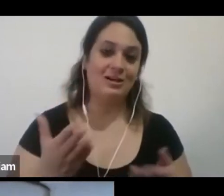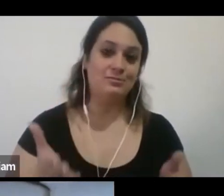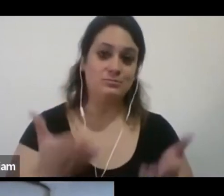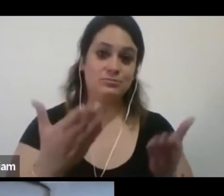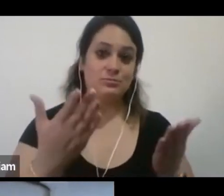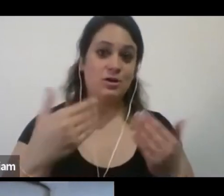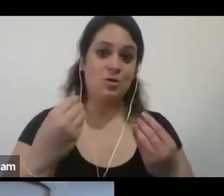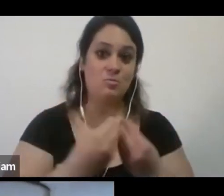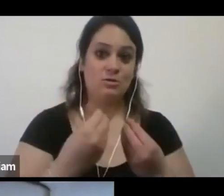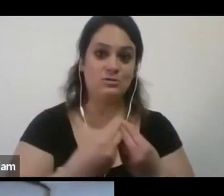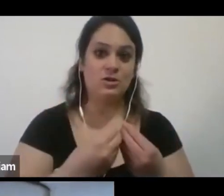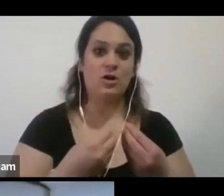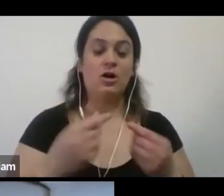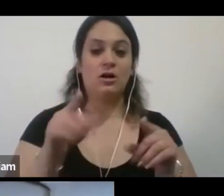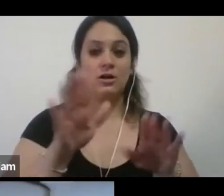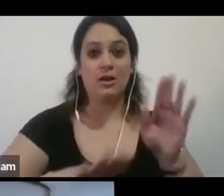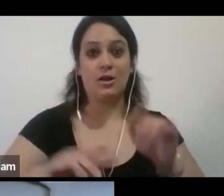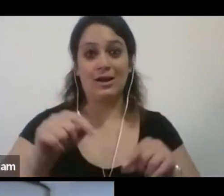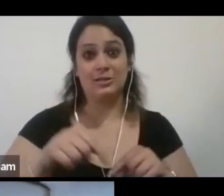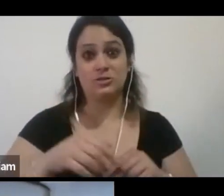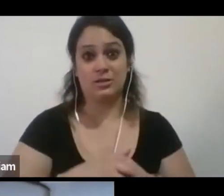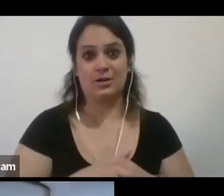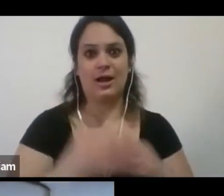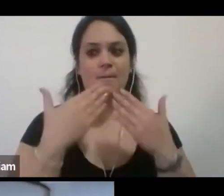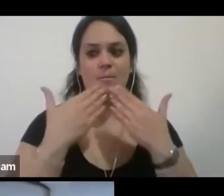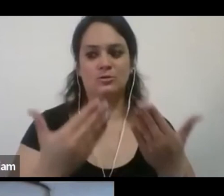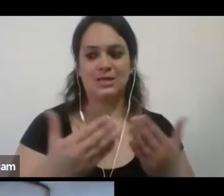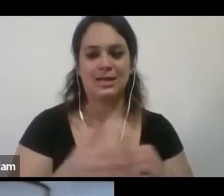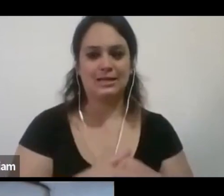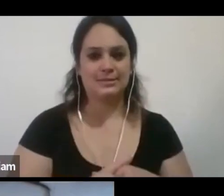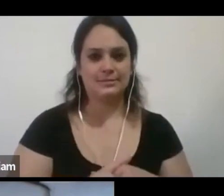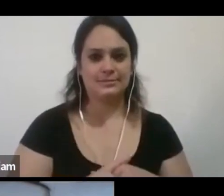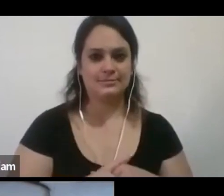a gente como lo han hecho hasta ahora. Muchas gracias, chicas.